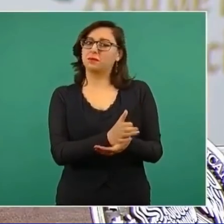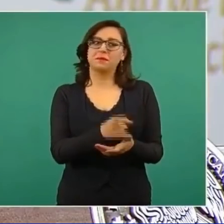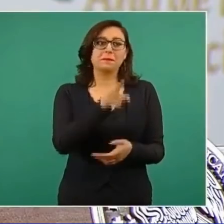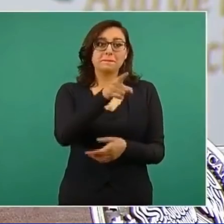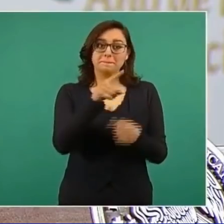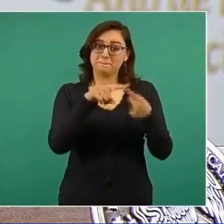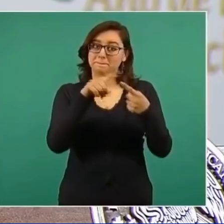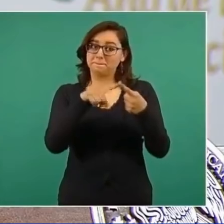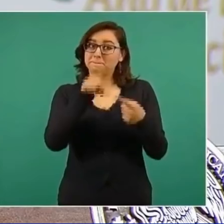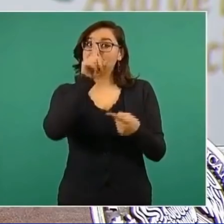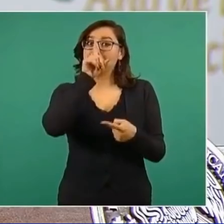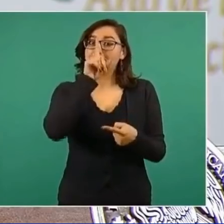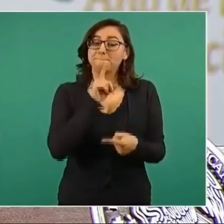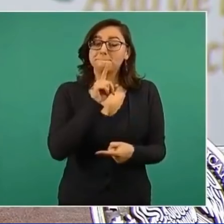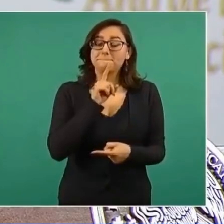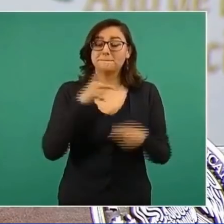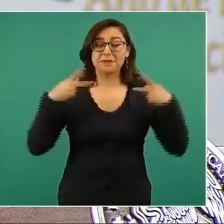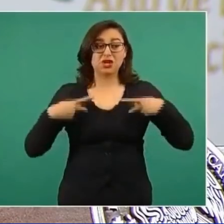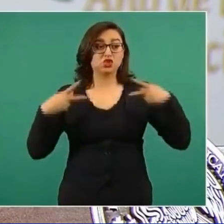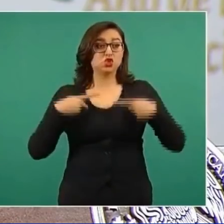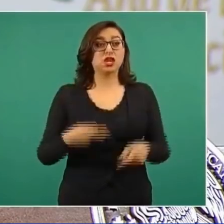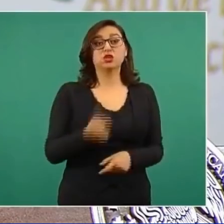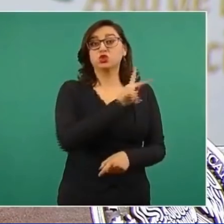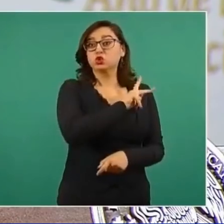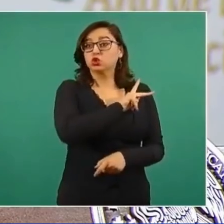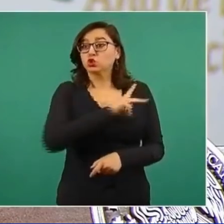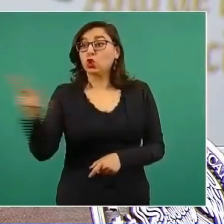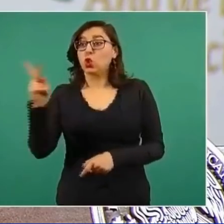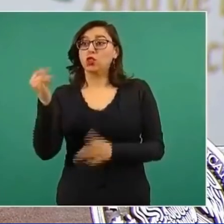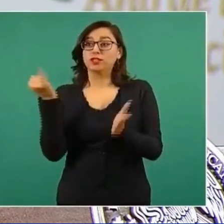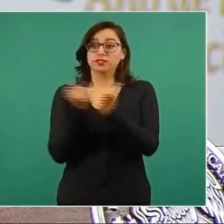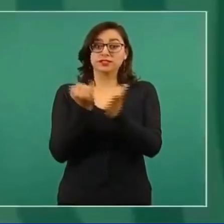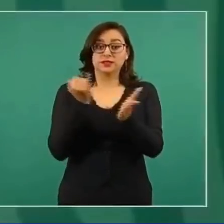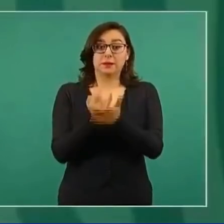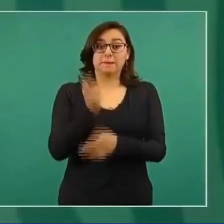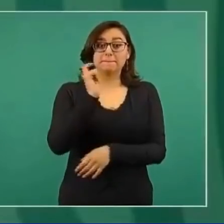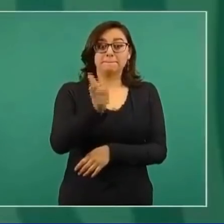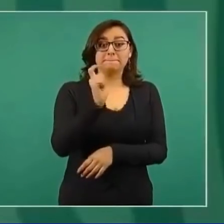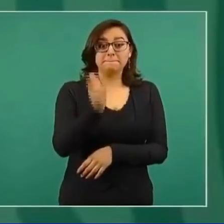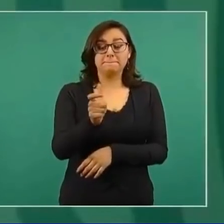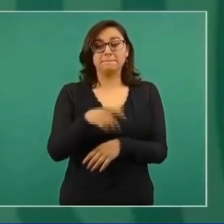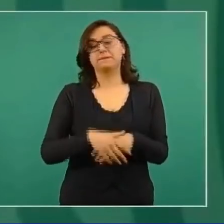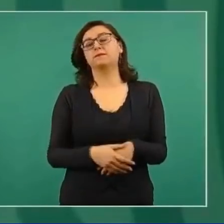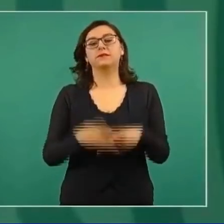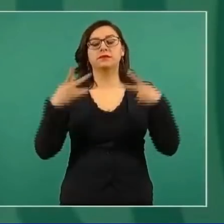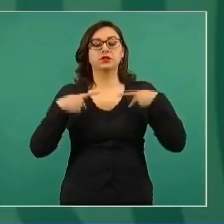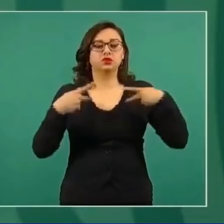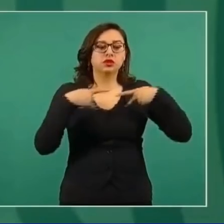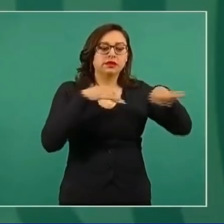Y segundo, pagan más impuestos sobre la renta los trabajadores